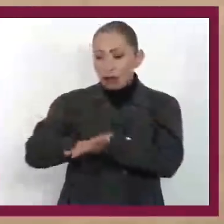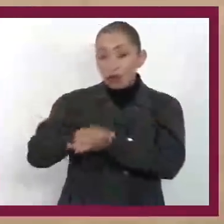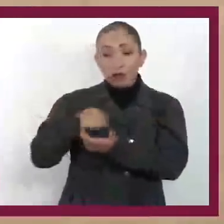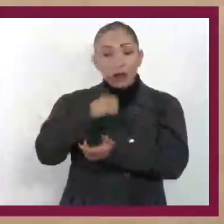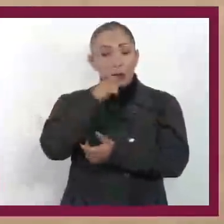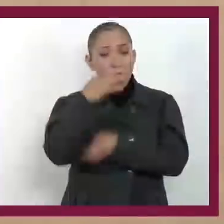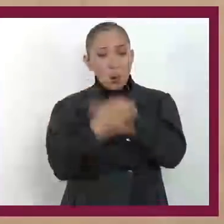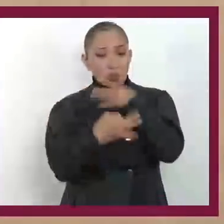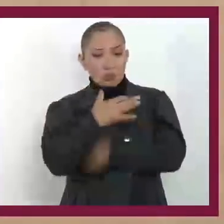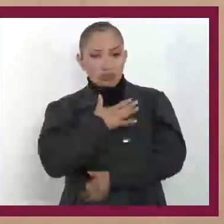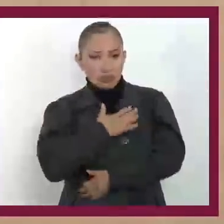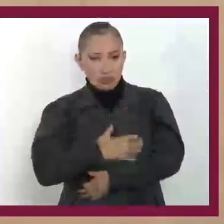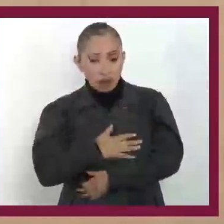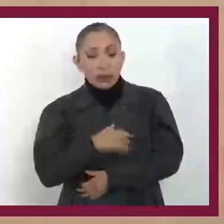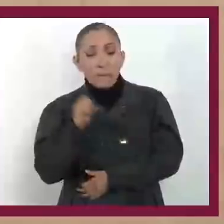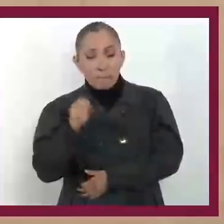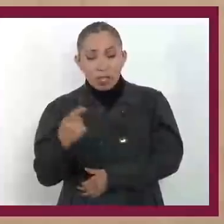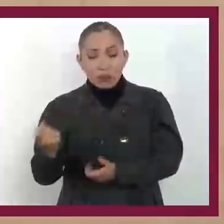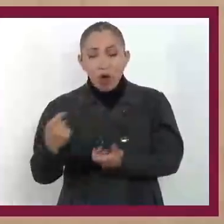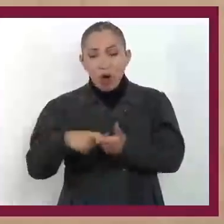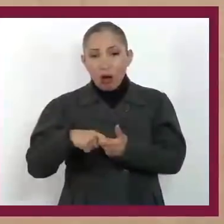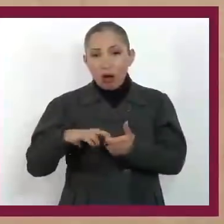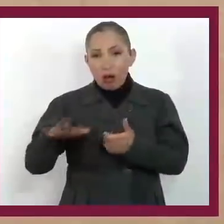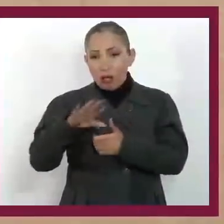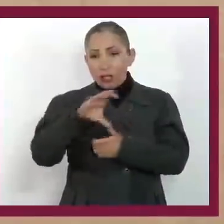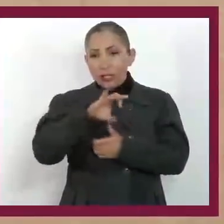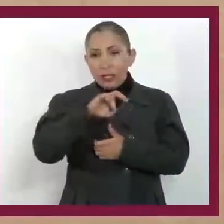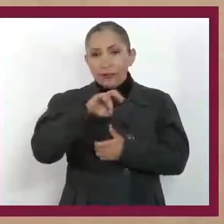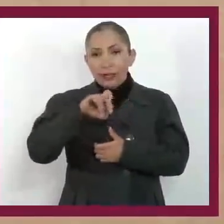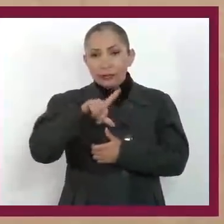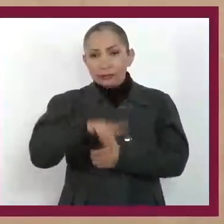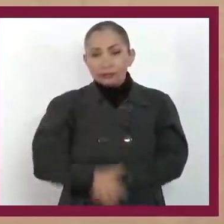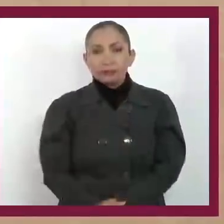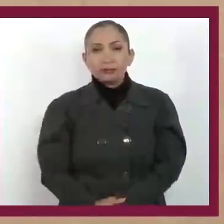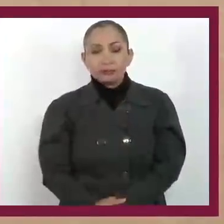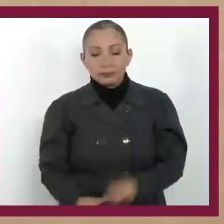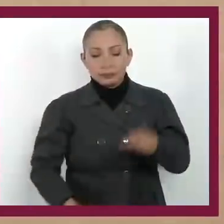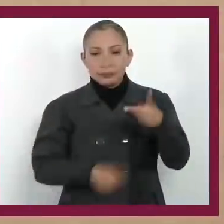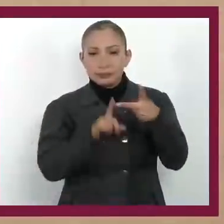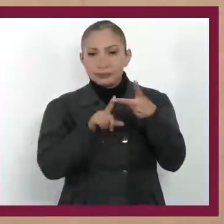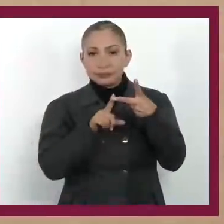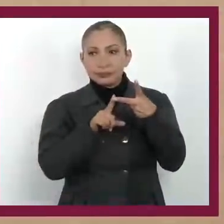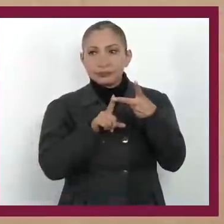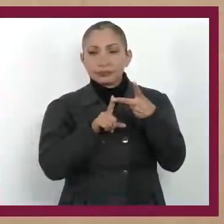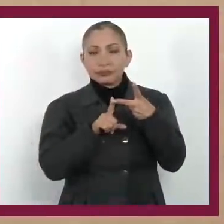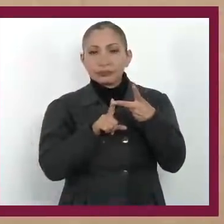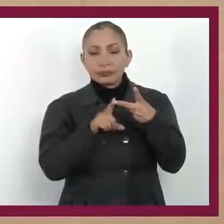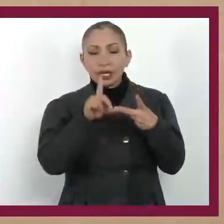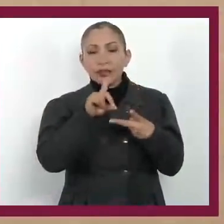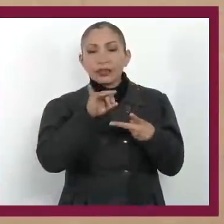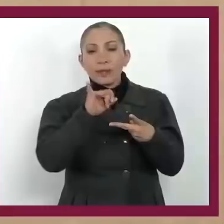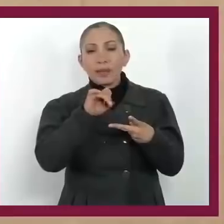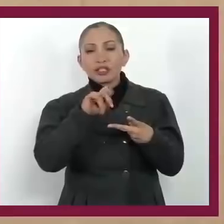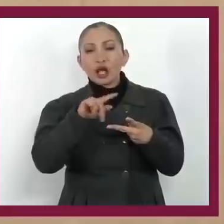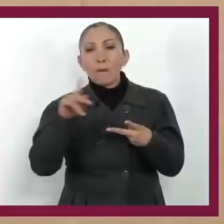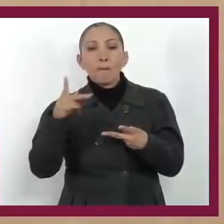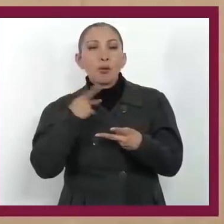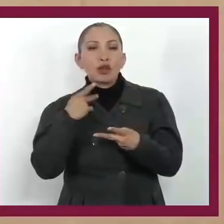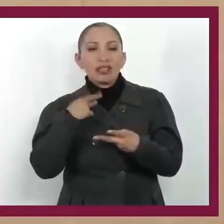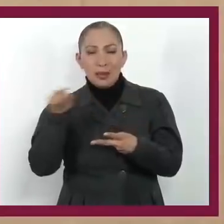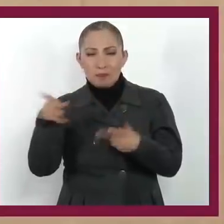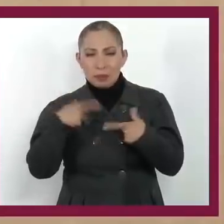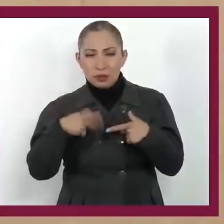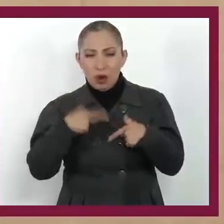tener juicios justos son parte de la dimensión civil. La segunda es la dimensión política de la